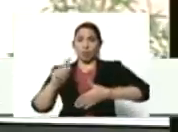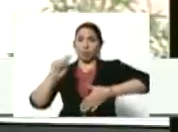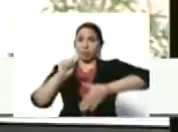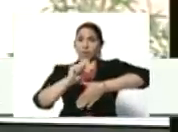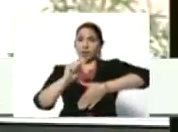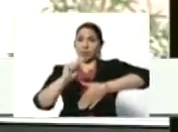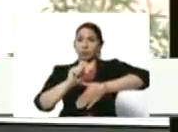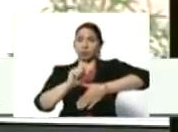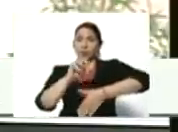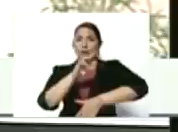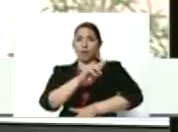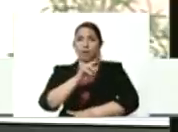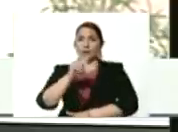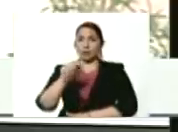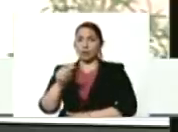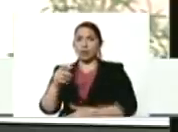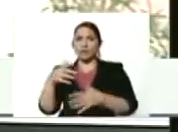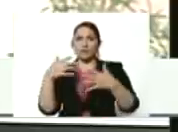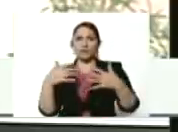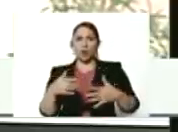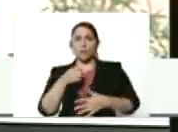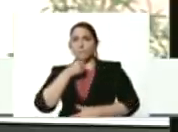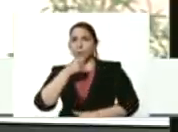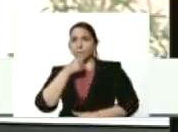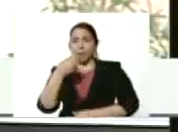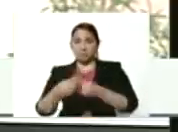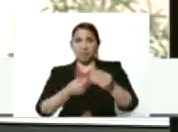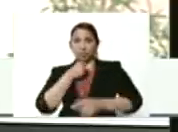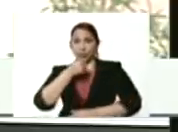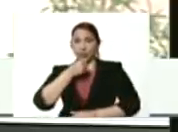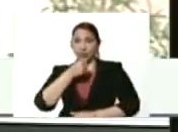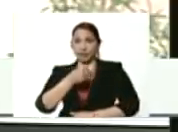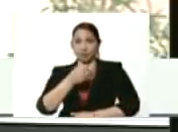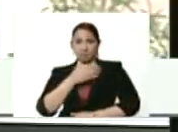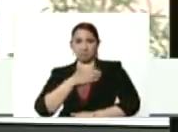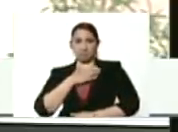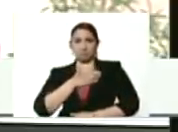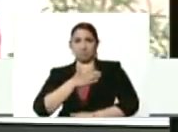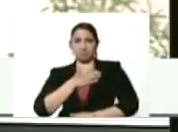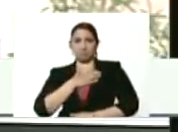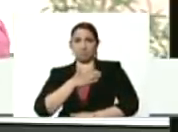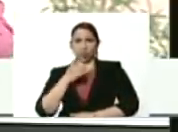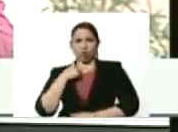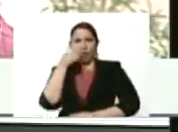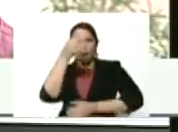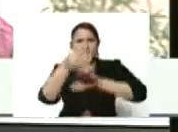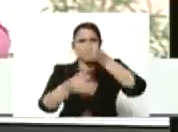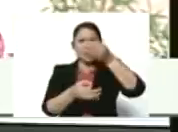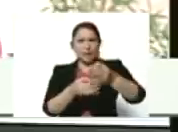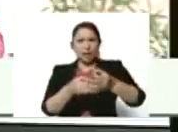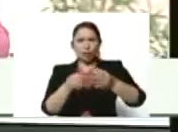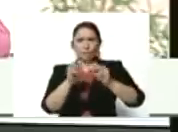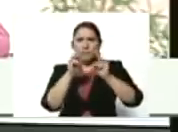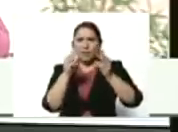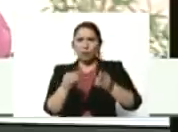de RT y de muchos medios de comunicación, me hizo una entrevista y le estuve explicando el método